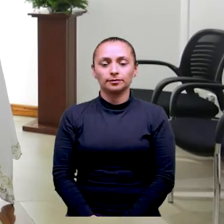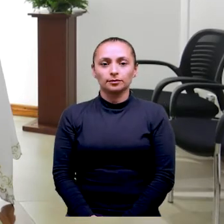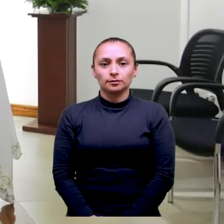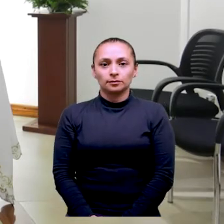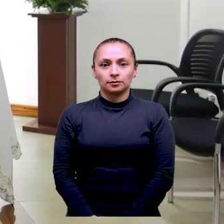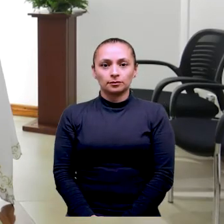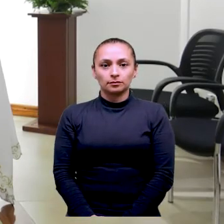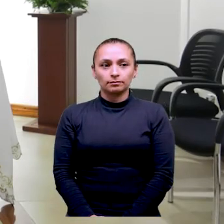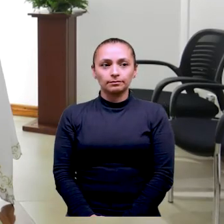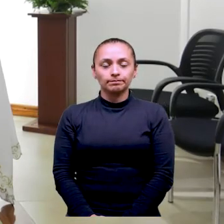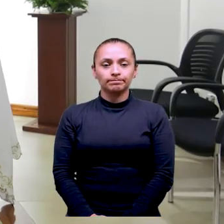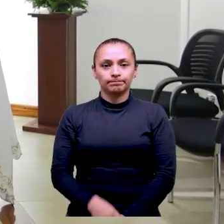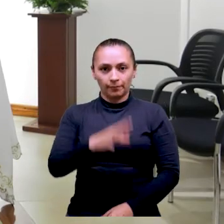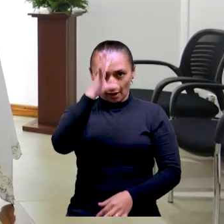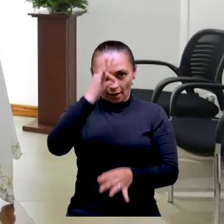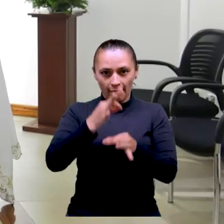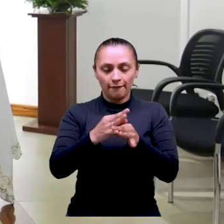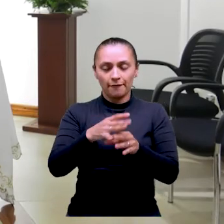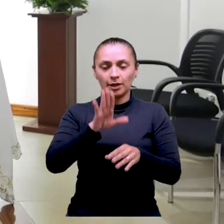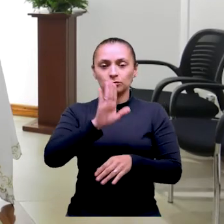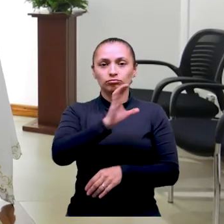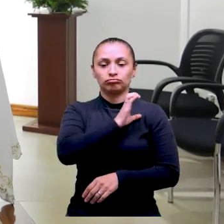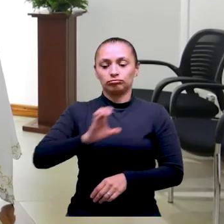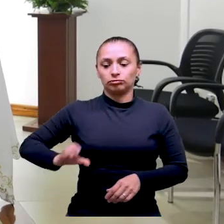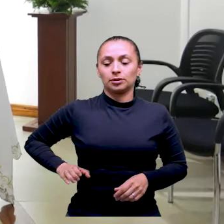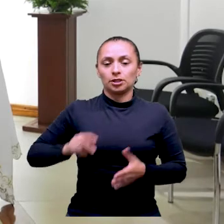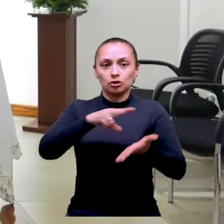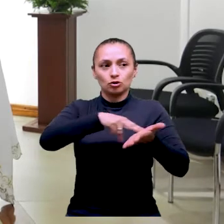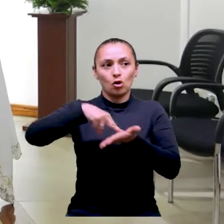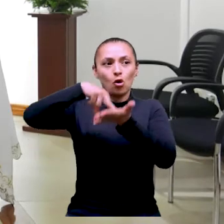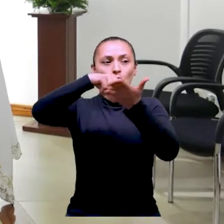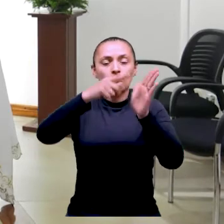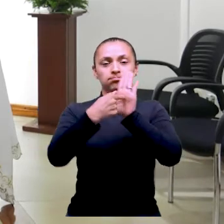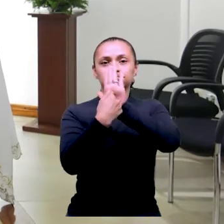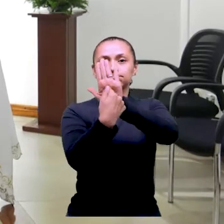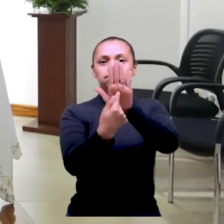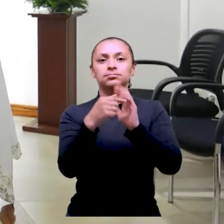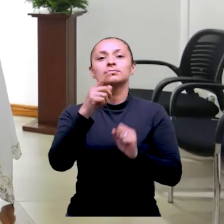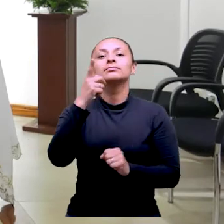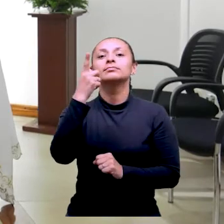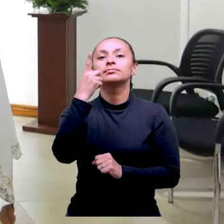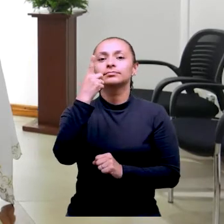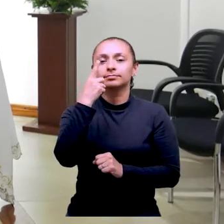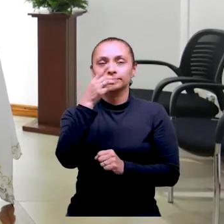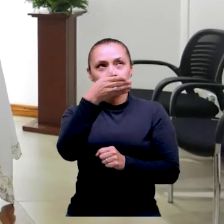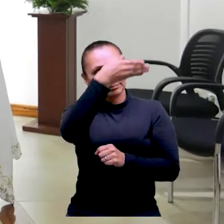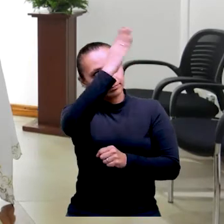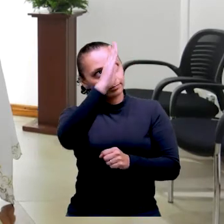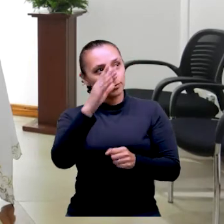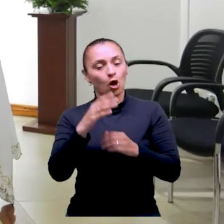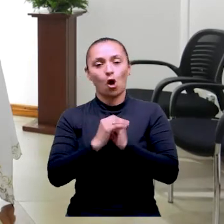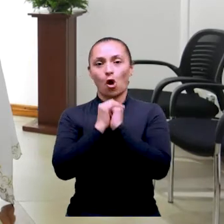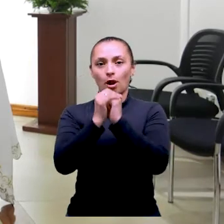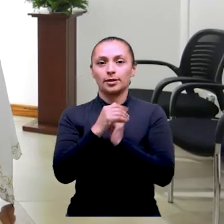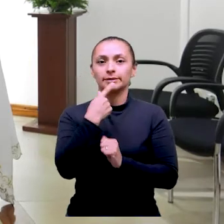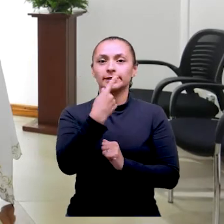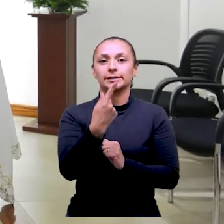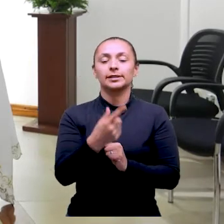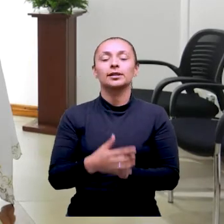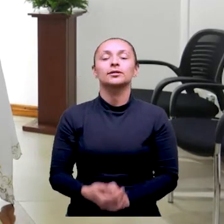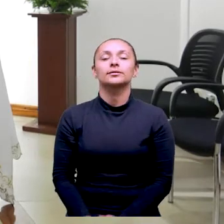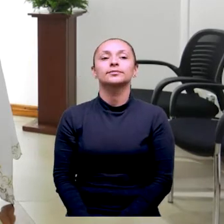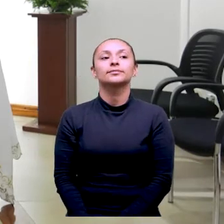oración de la iglesia con una firme fe en cristo resucitado presentemos al padre